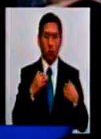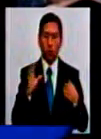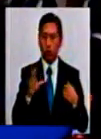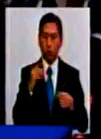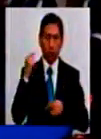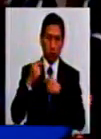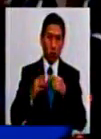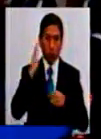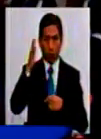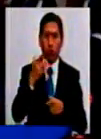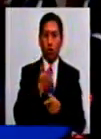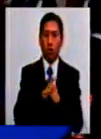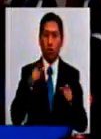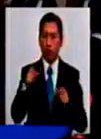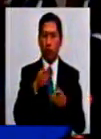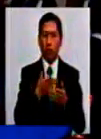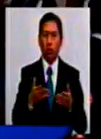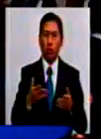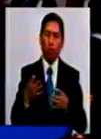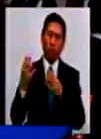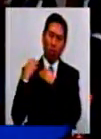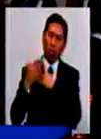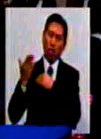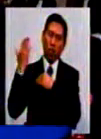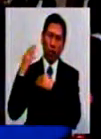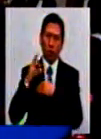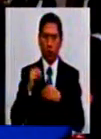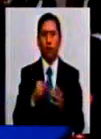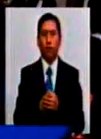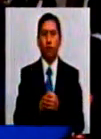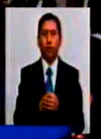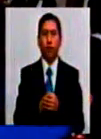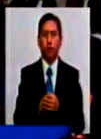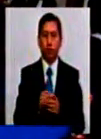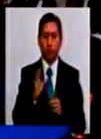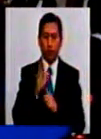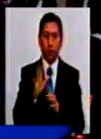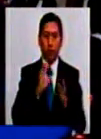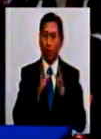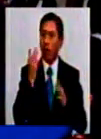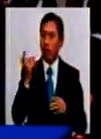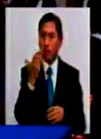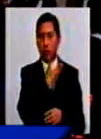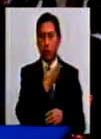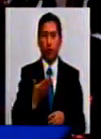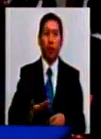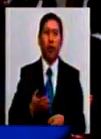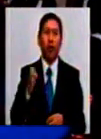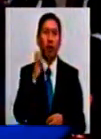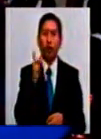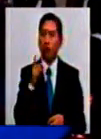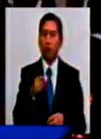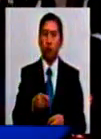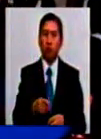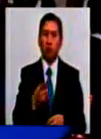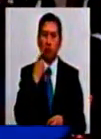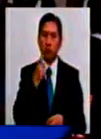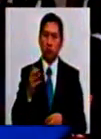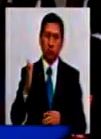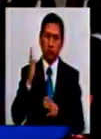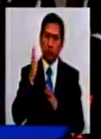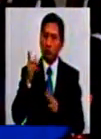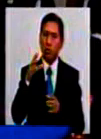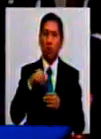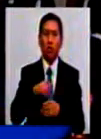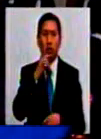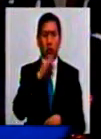un futuro libre de las cargas del pasado. Ese fue el mensaje del presidente Evo Morales en su reciente visita a